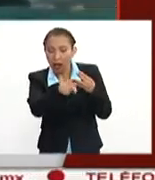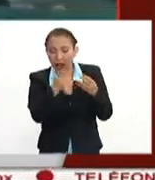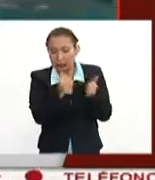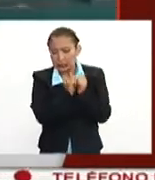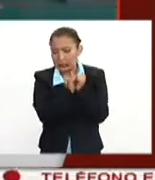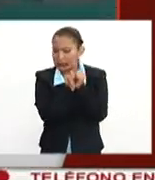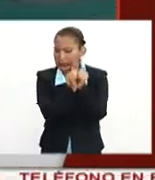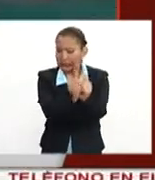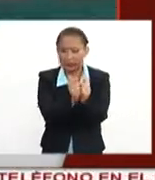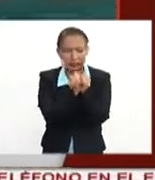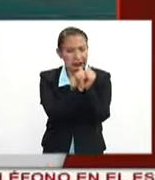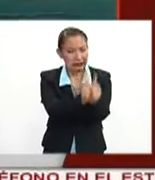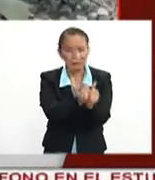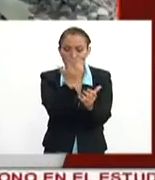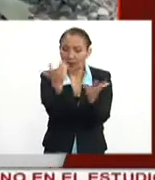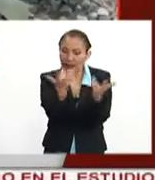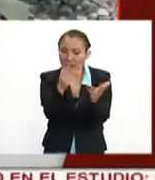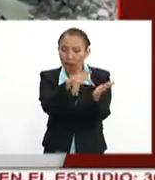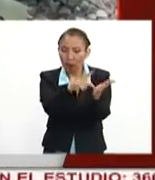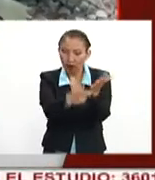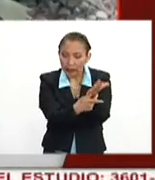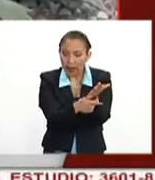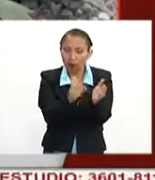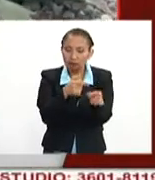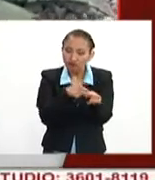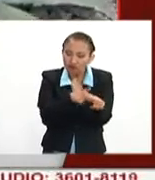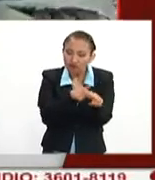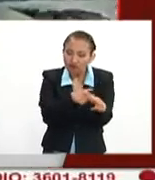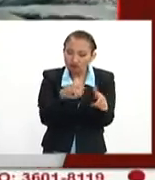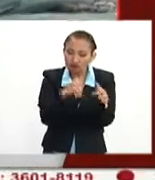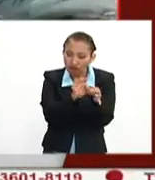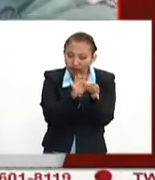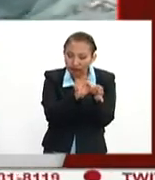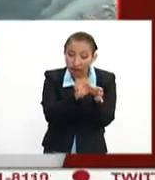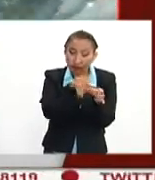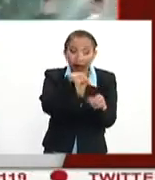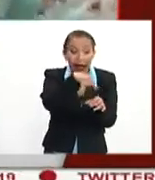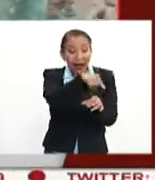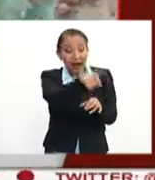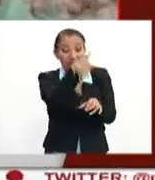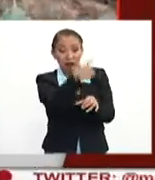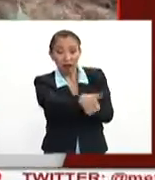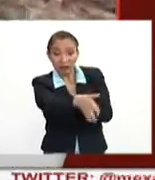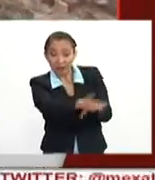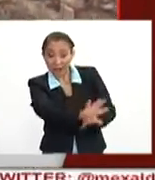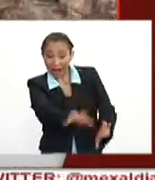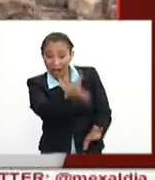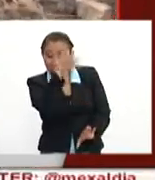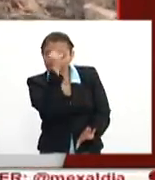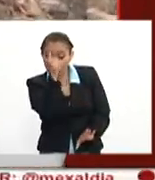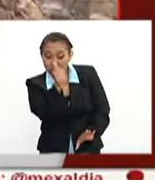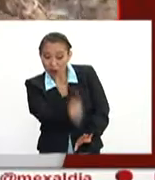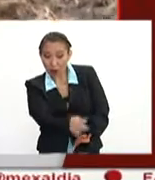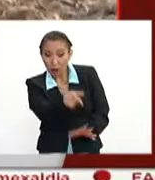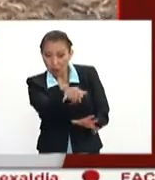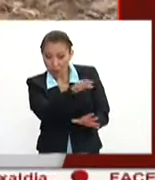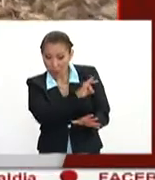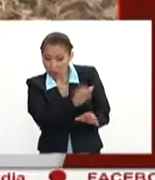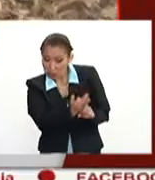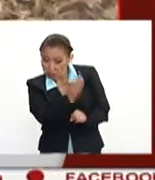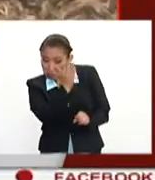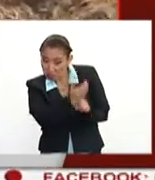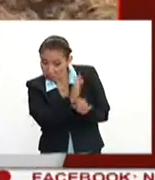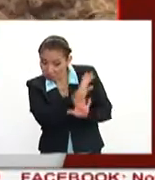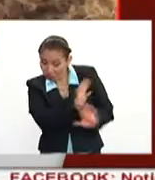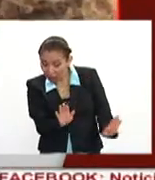de la mano desarrollando el proyecto hasta que ellos pues ya aprendan y tengan el